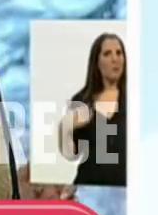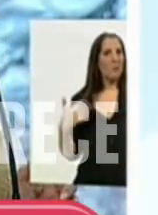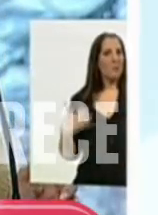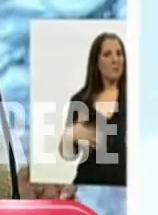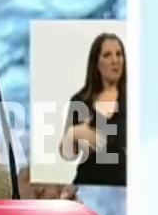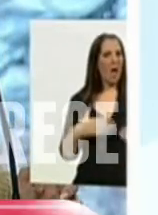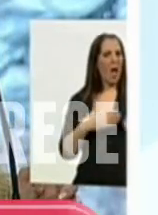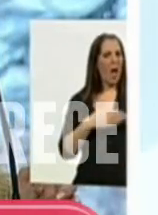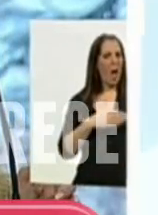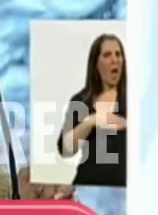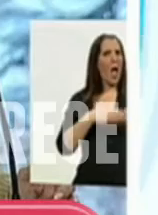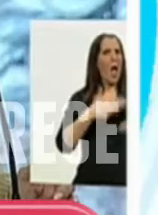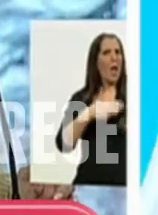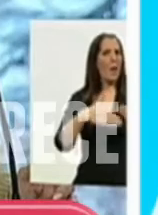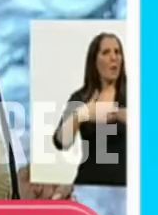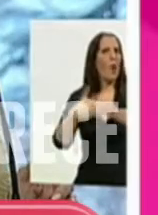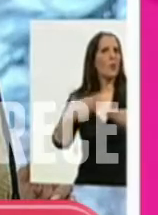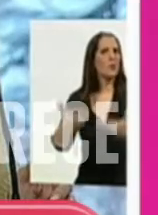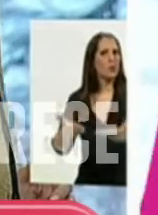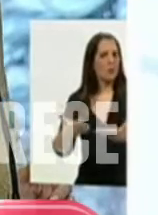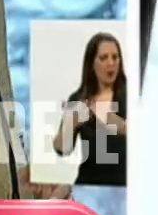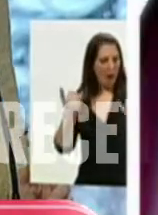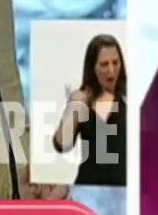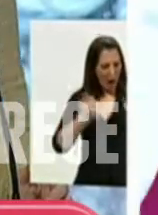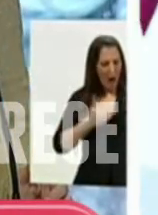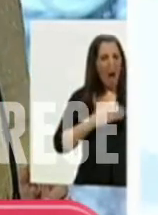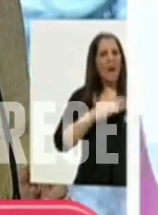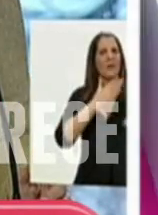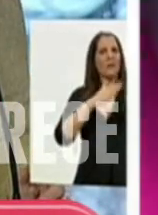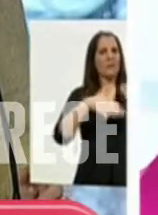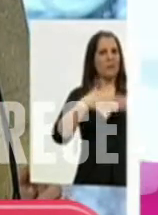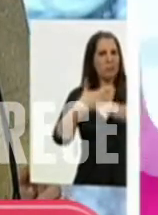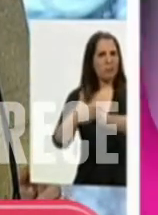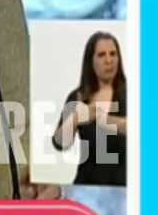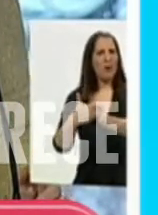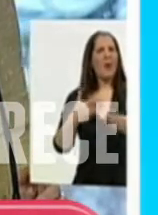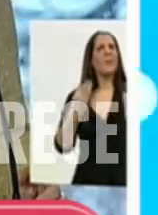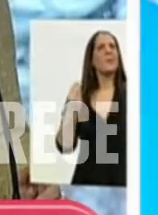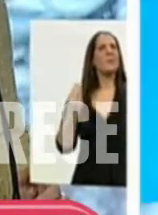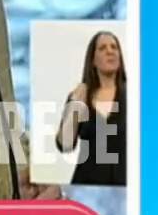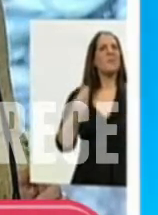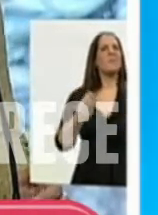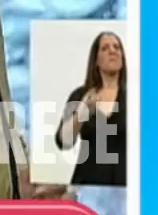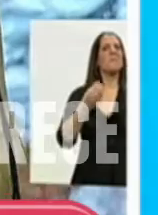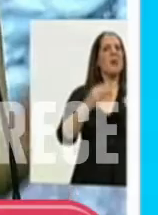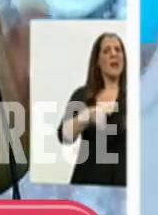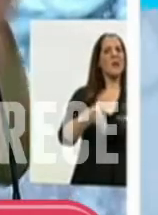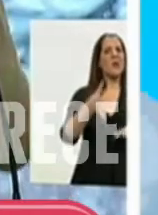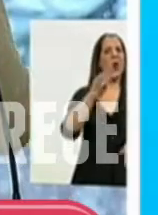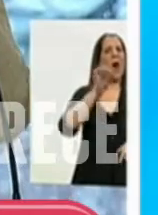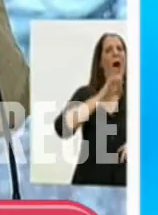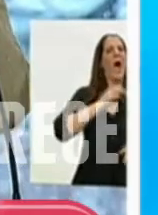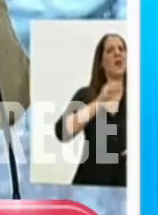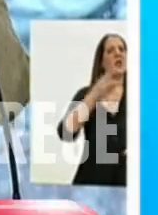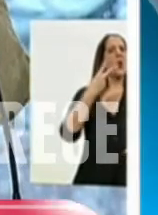clima, sí, difícil. Ahora, quería aclarar una cosa, Mariana, con respecto a la Cámara. La Cámara, hoy fue la audiencia, este señor que era exdirector